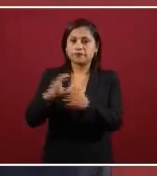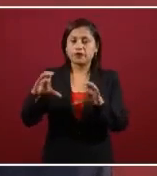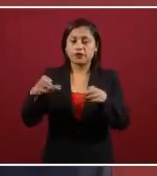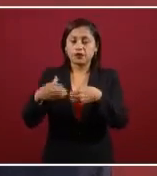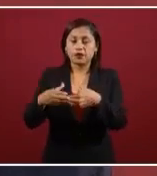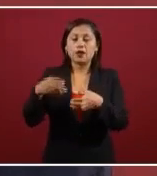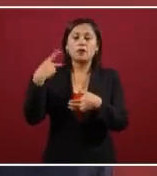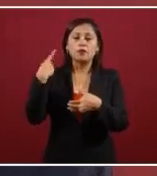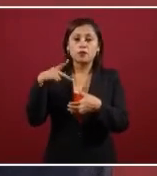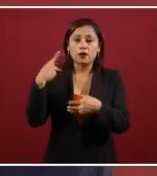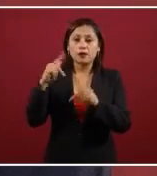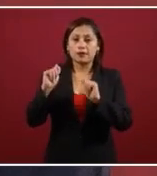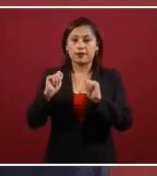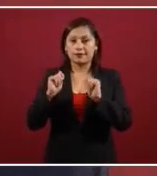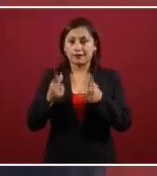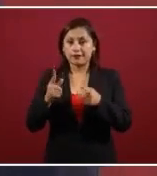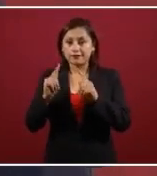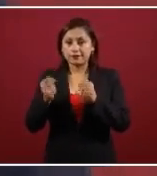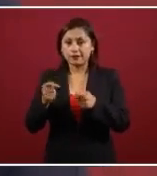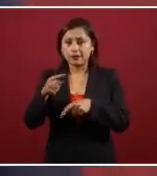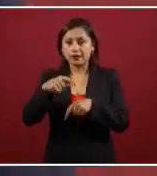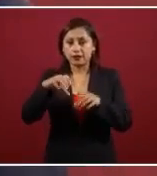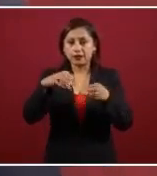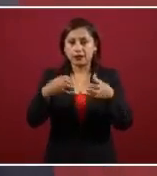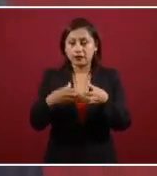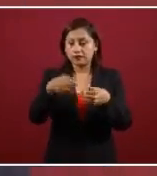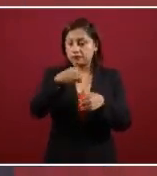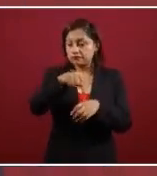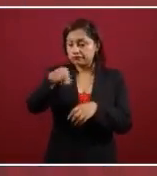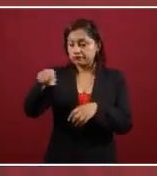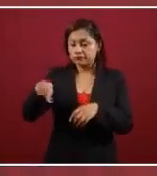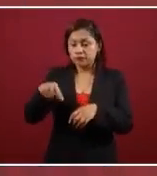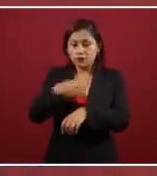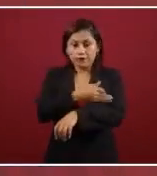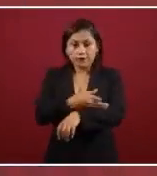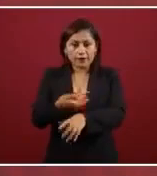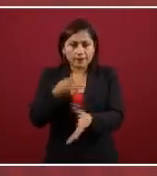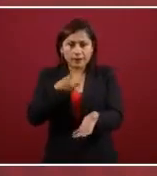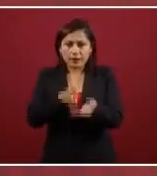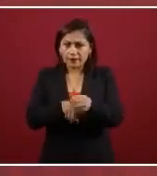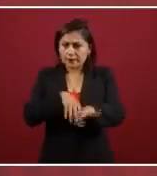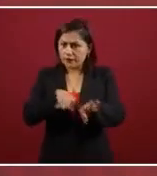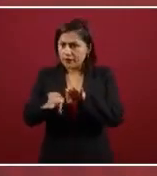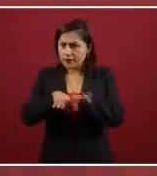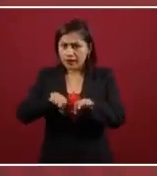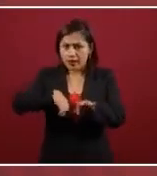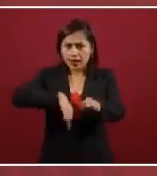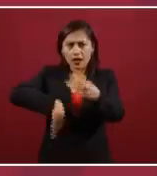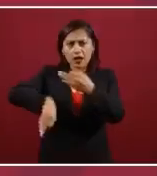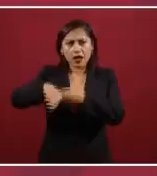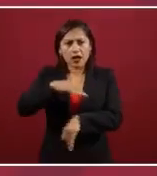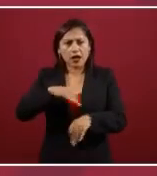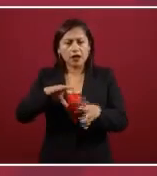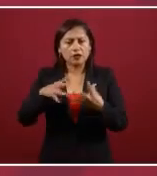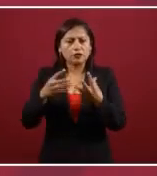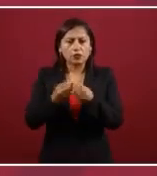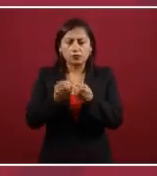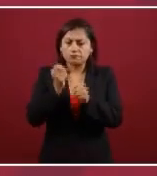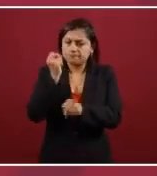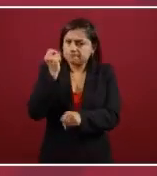en Tlaxcala, y están trabajando familias completas desde muy temprano hasta muy